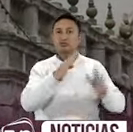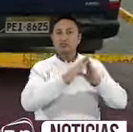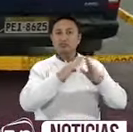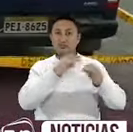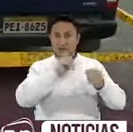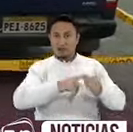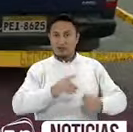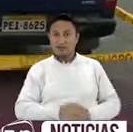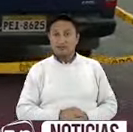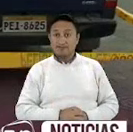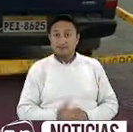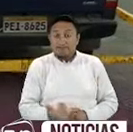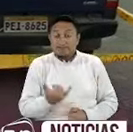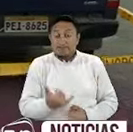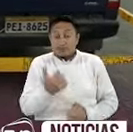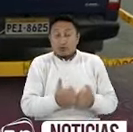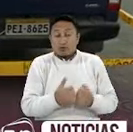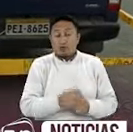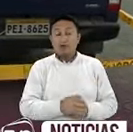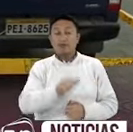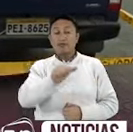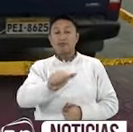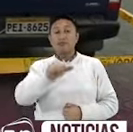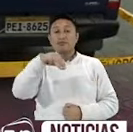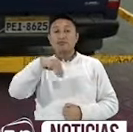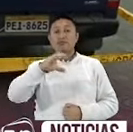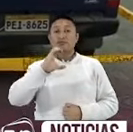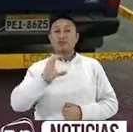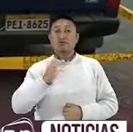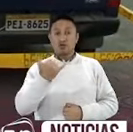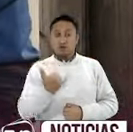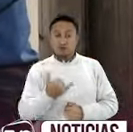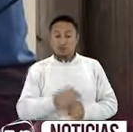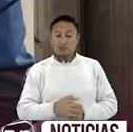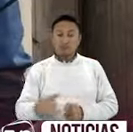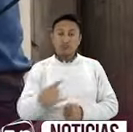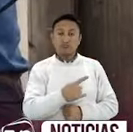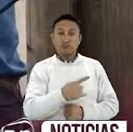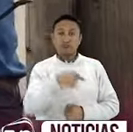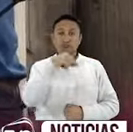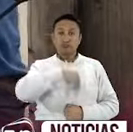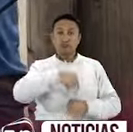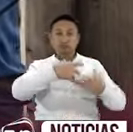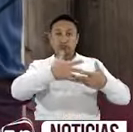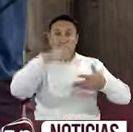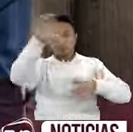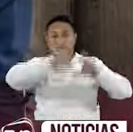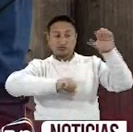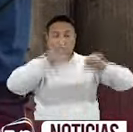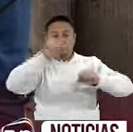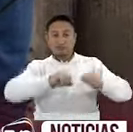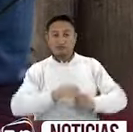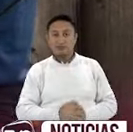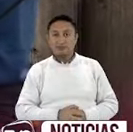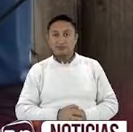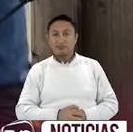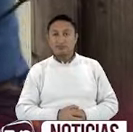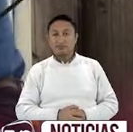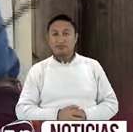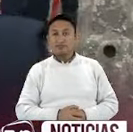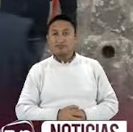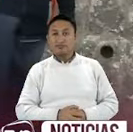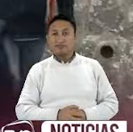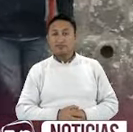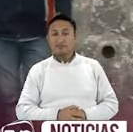urbe. Ante esta problemática, la Agencia Metropolitana de Control viene realizando la intervención del retiro de todos los cables que se encuentran en